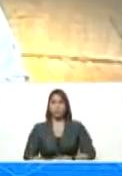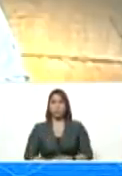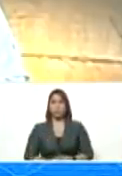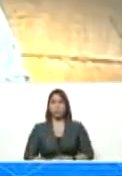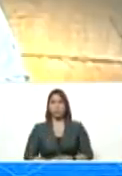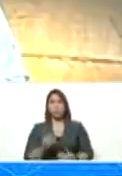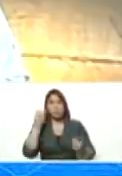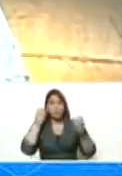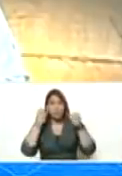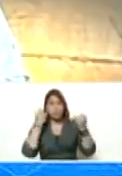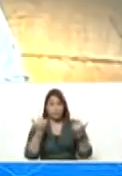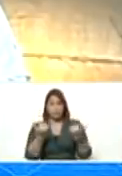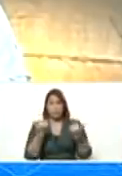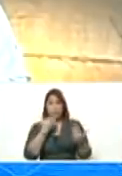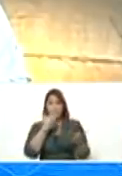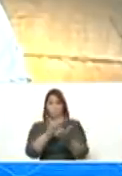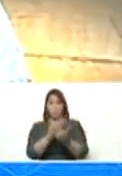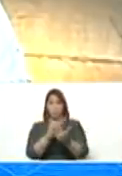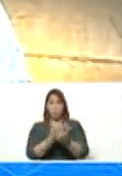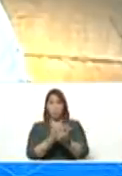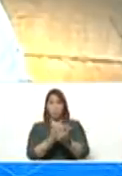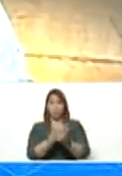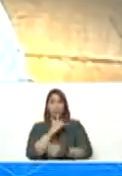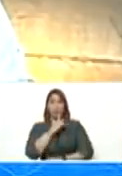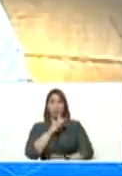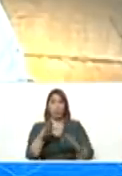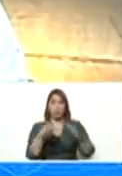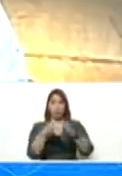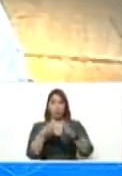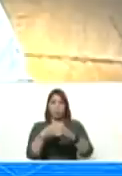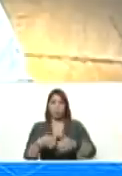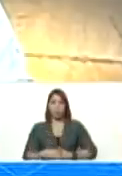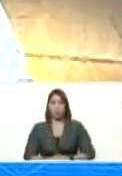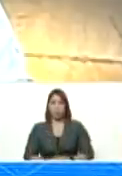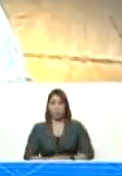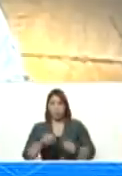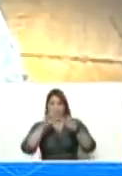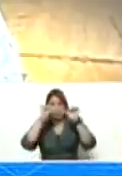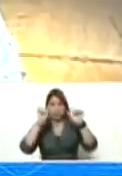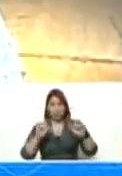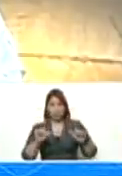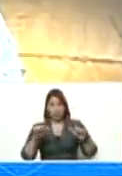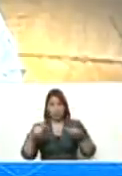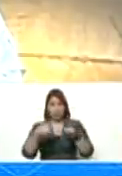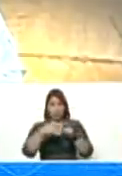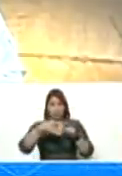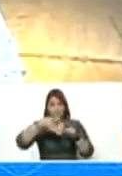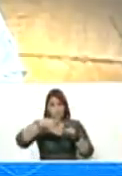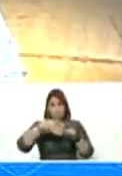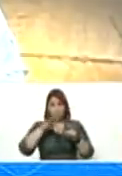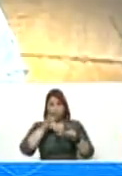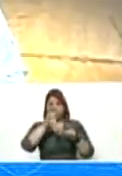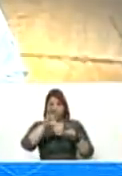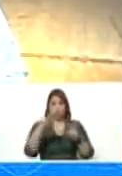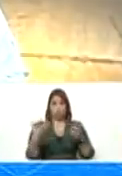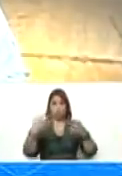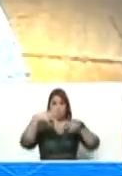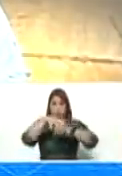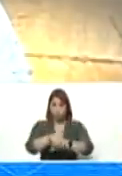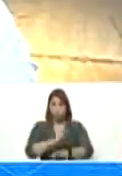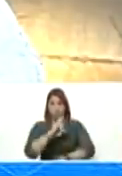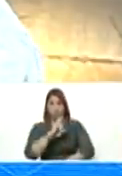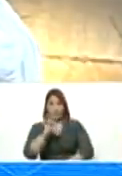esta idea que acaba de proponer Rosa, nombre del colectivo, para que el sistema de carné de la patria se integre a los